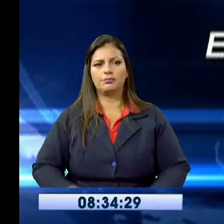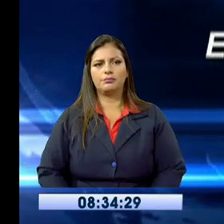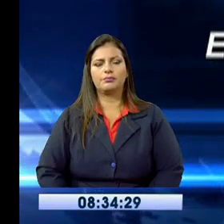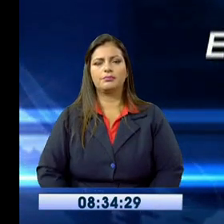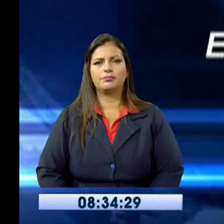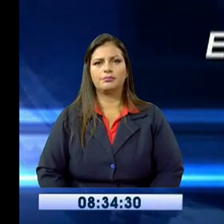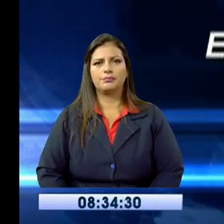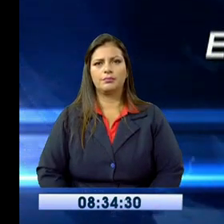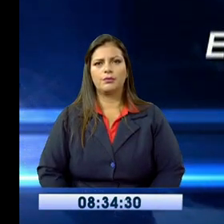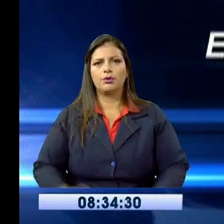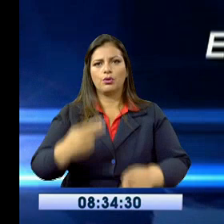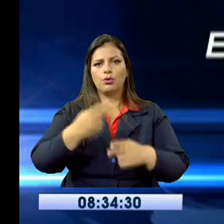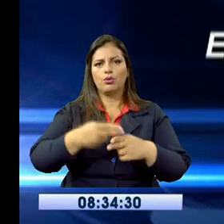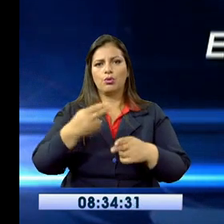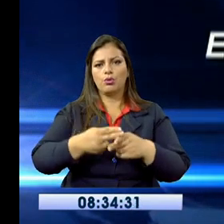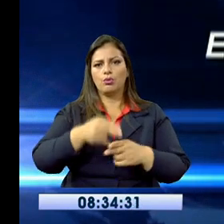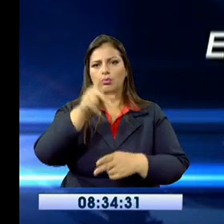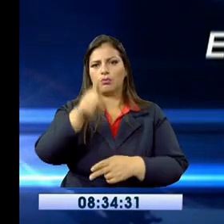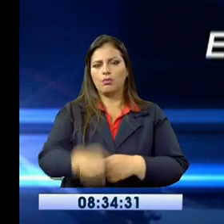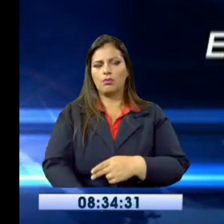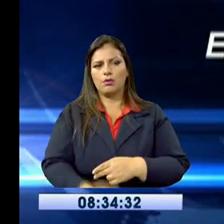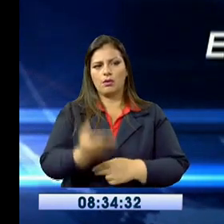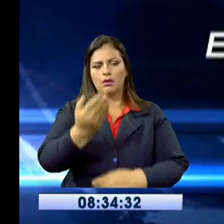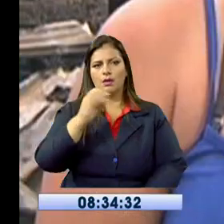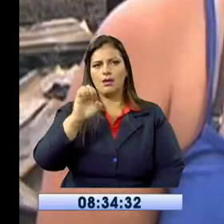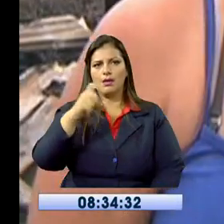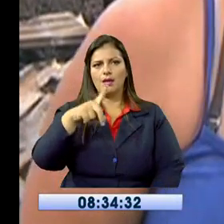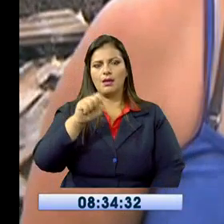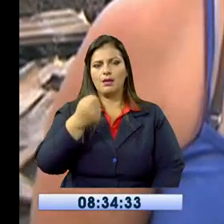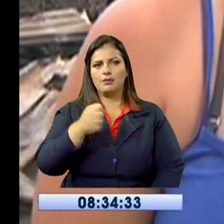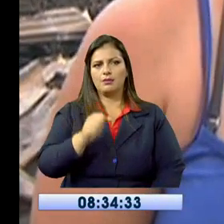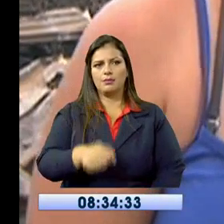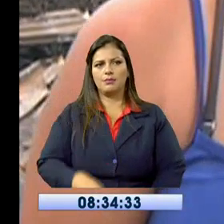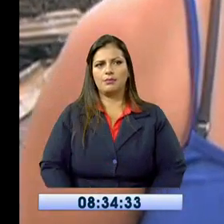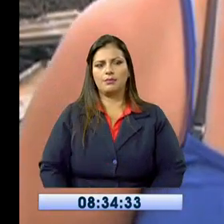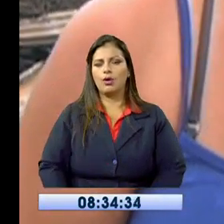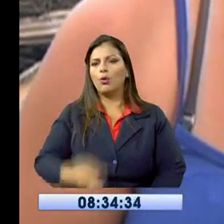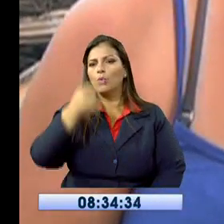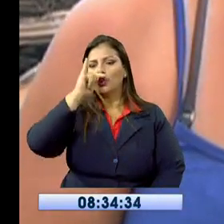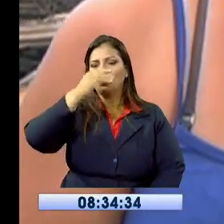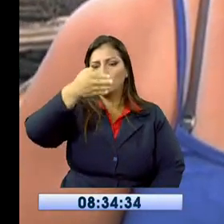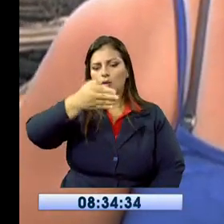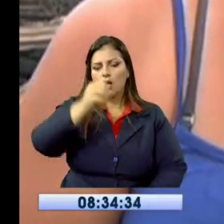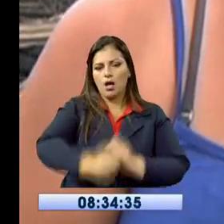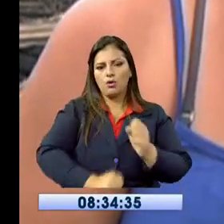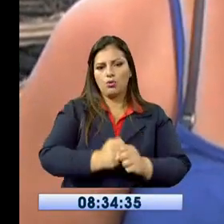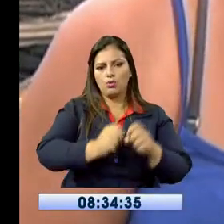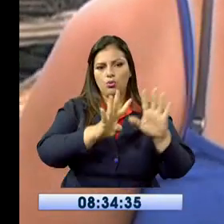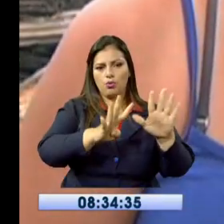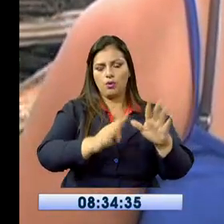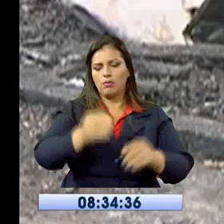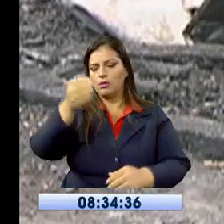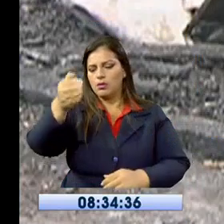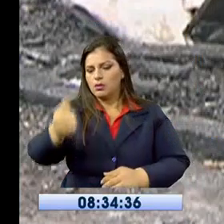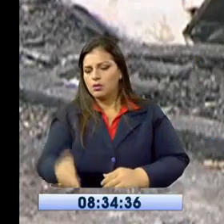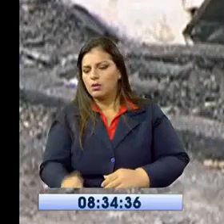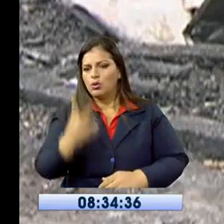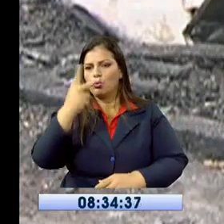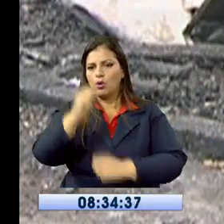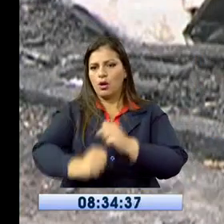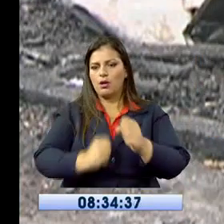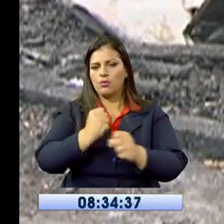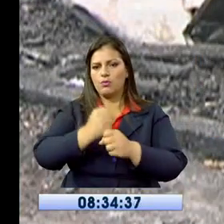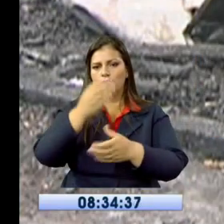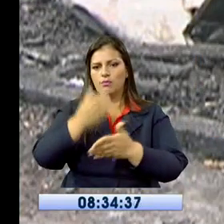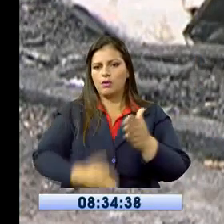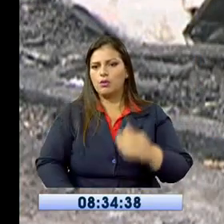37-30-48-723, a nombre de Elsa Arriaga Pacheco. Hay un niño que tiene 9 años, el otro tiene 2 años y medio. Uno tiene